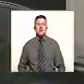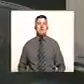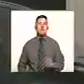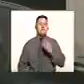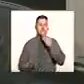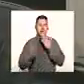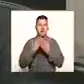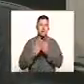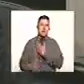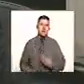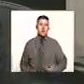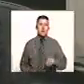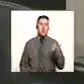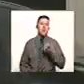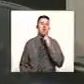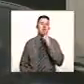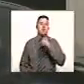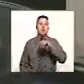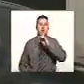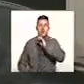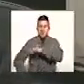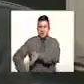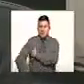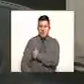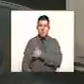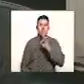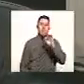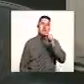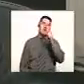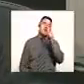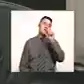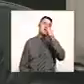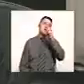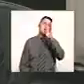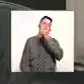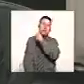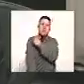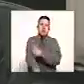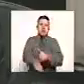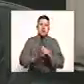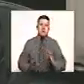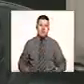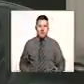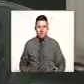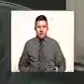Gracias, presidente. O lo mismo que se gana un ministro que está entre 16 y 18 millones de pesos.